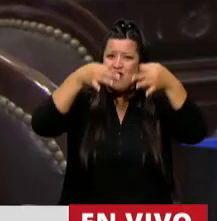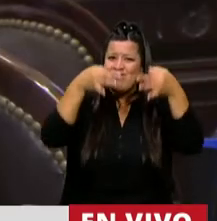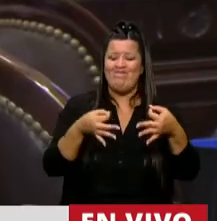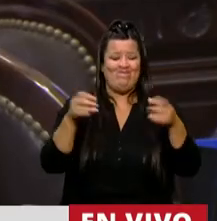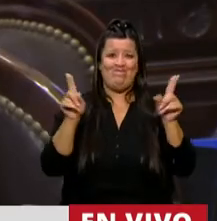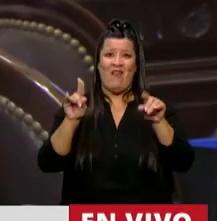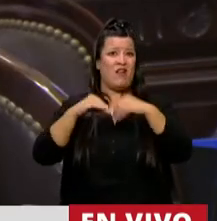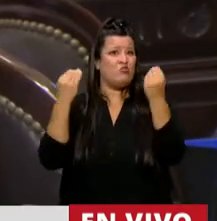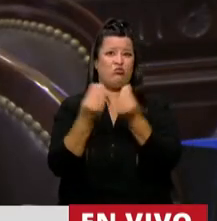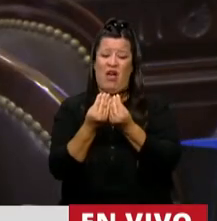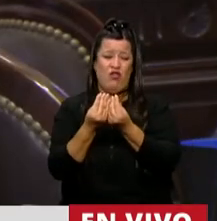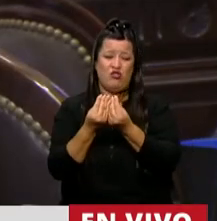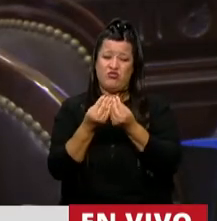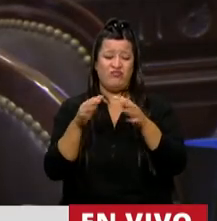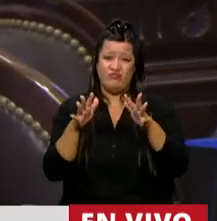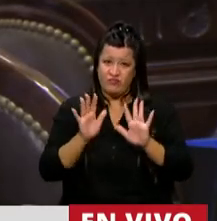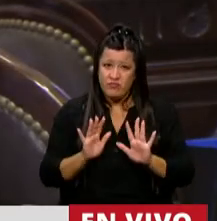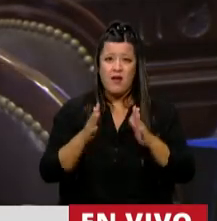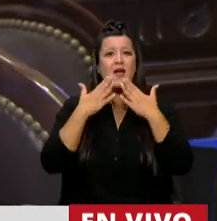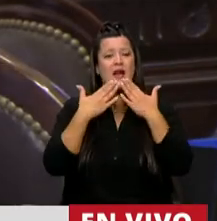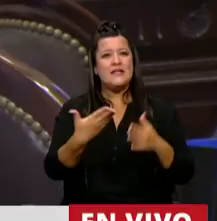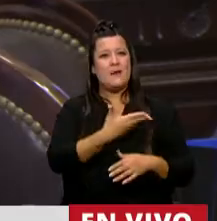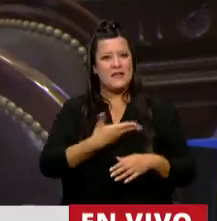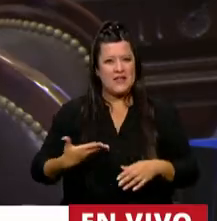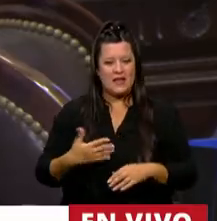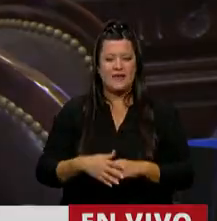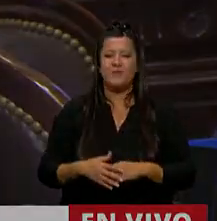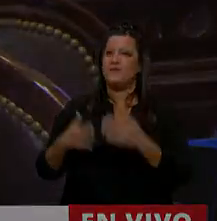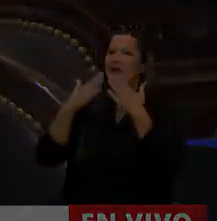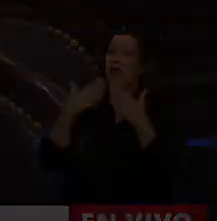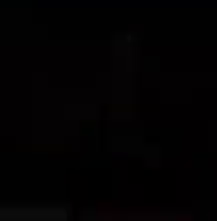dado buenos resultados. Gracias, señor presidente. Gracias, diputado Rodríguez.